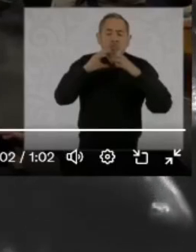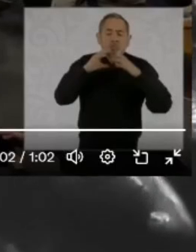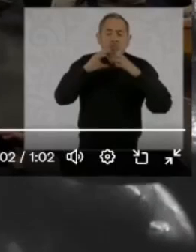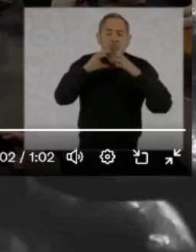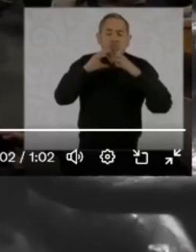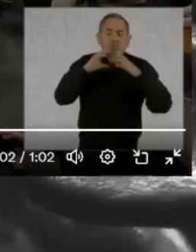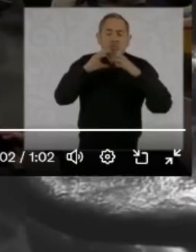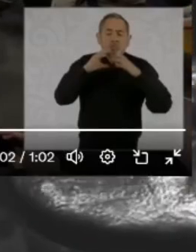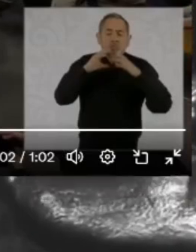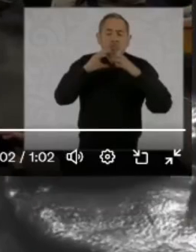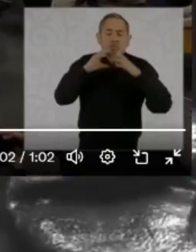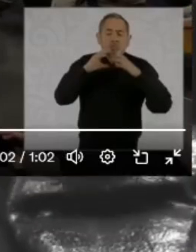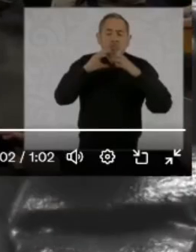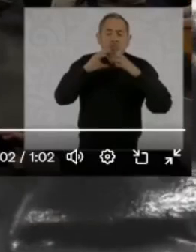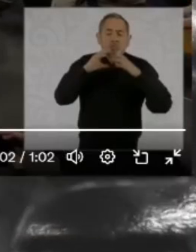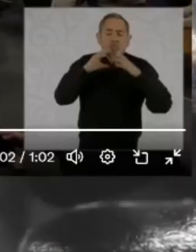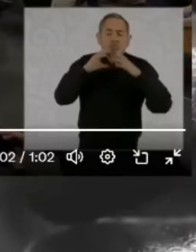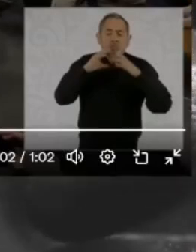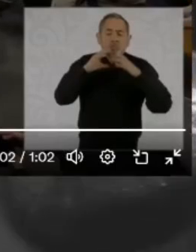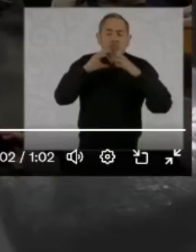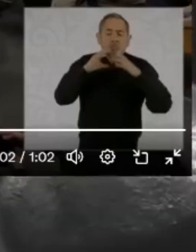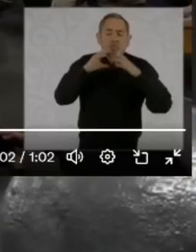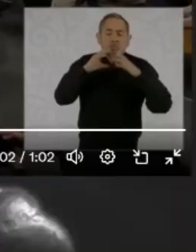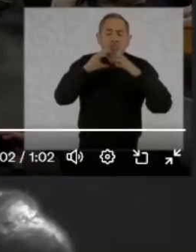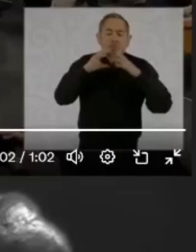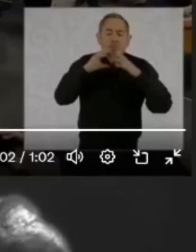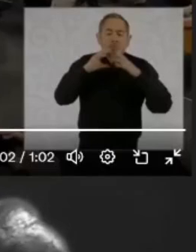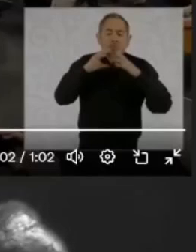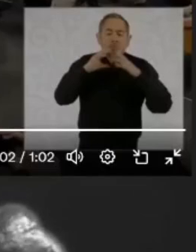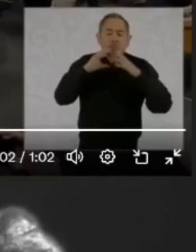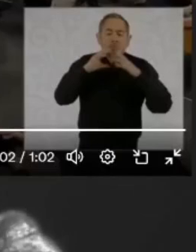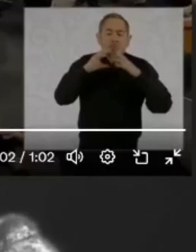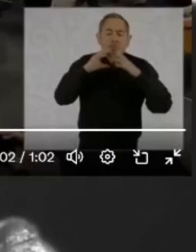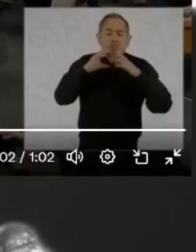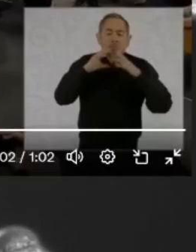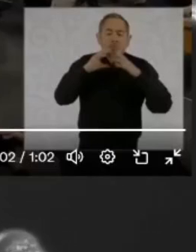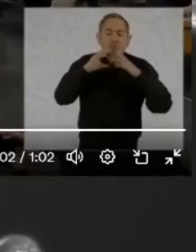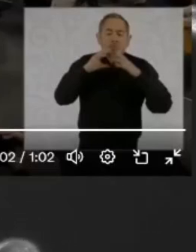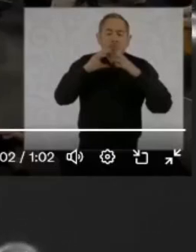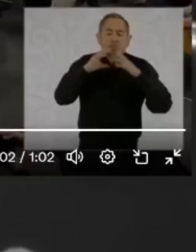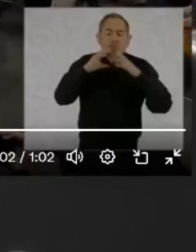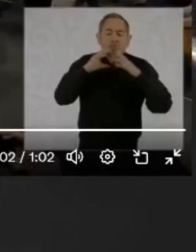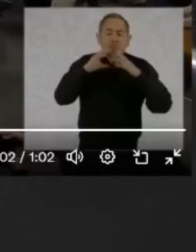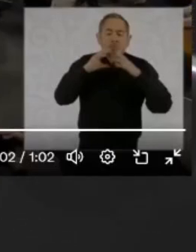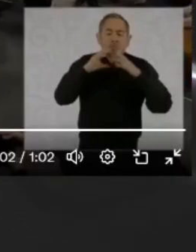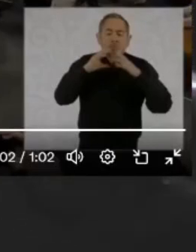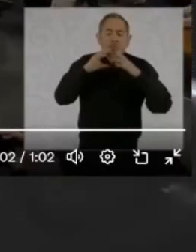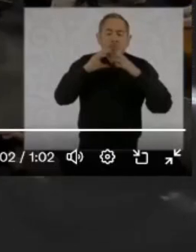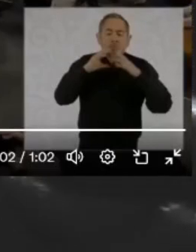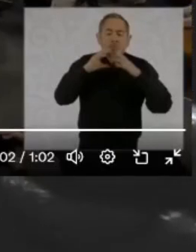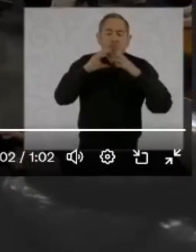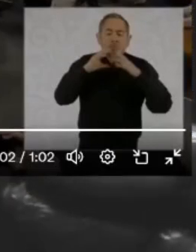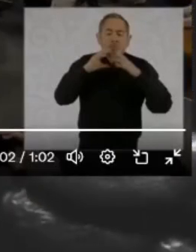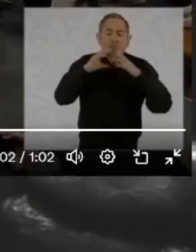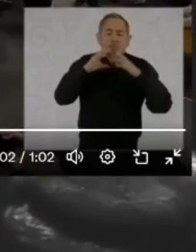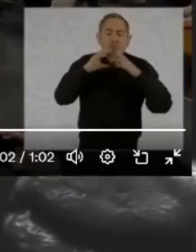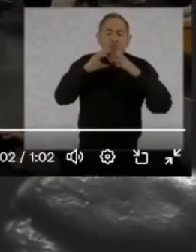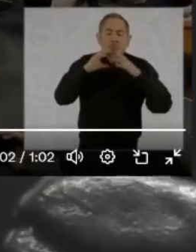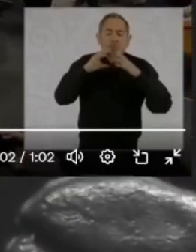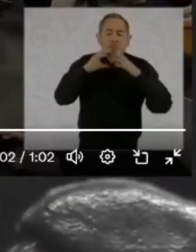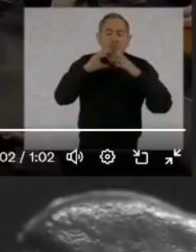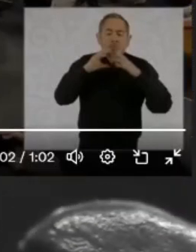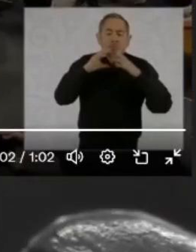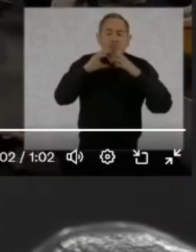porque venían de una situación muy humilde. Y sí, inclusive cuando les ayudaron con